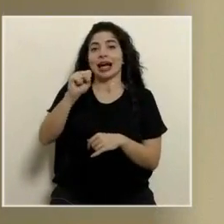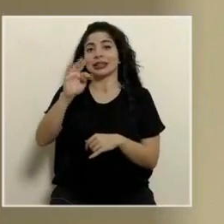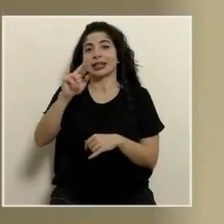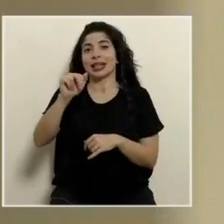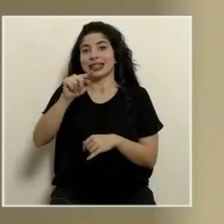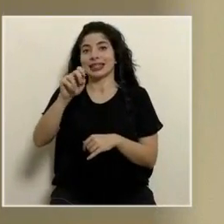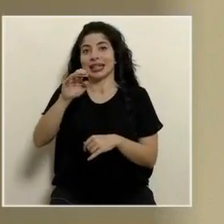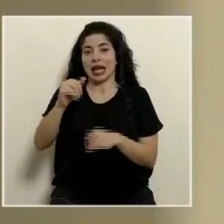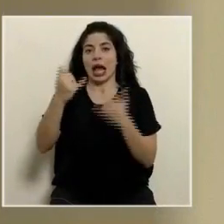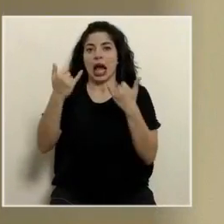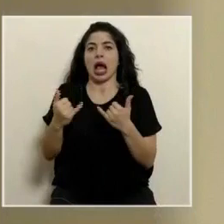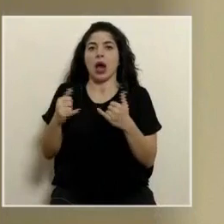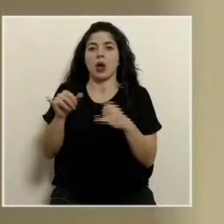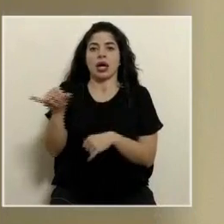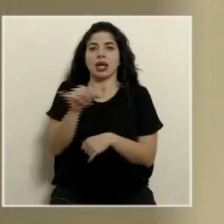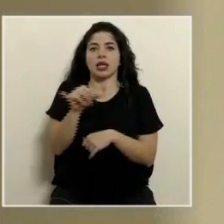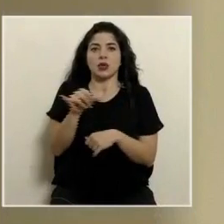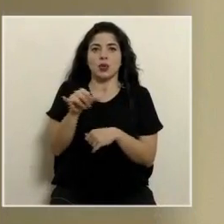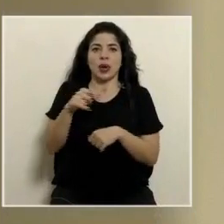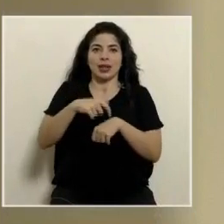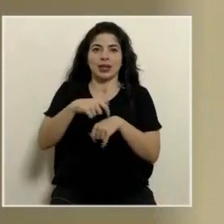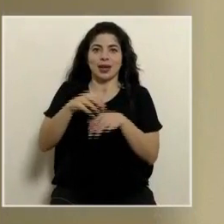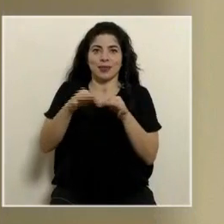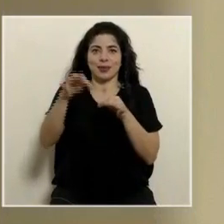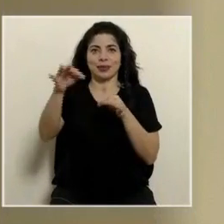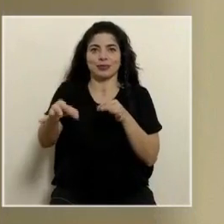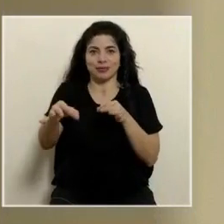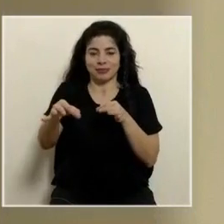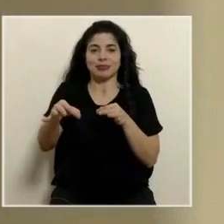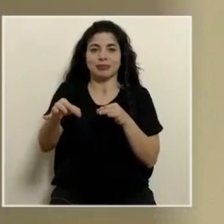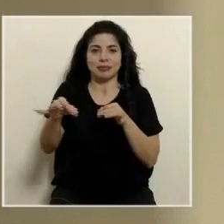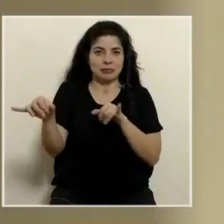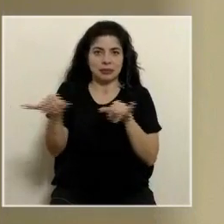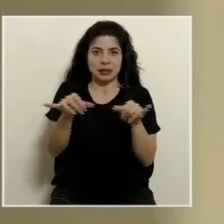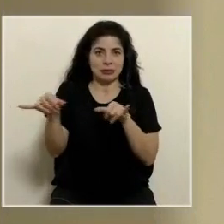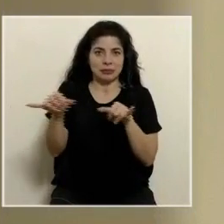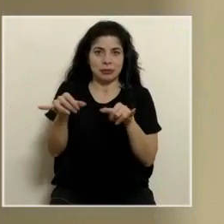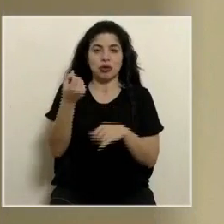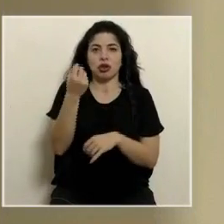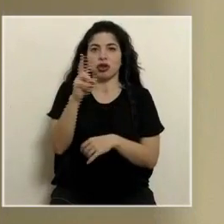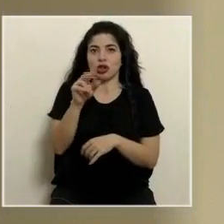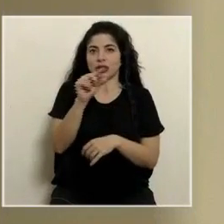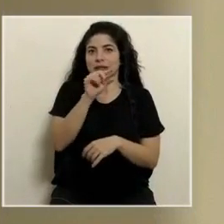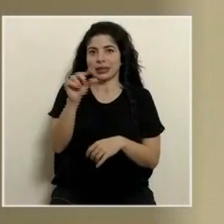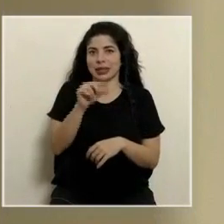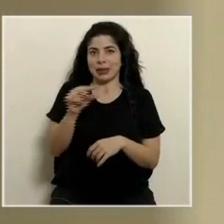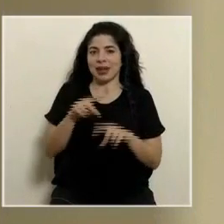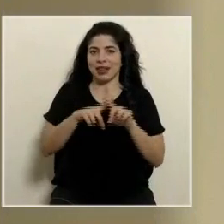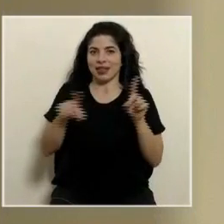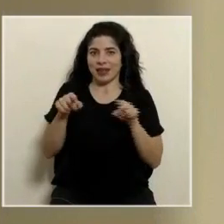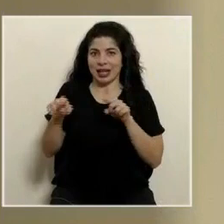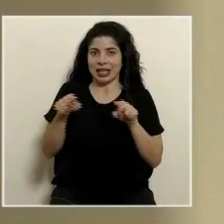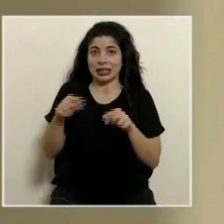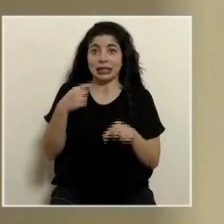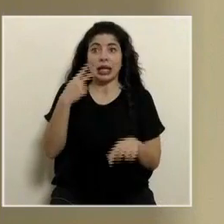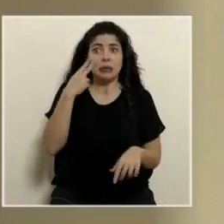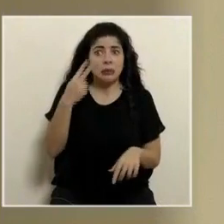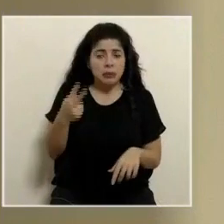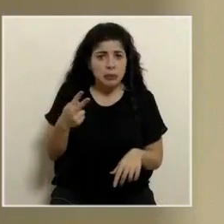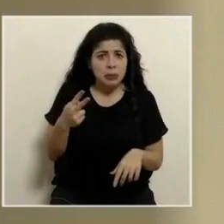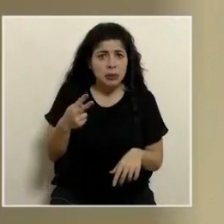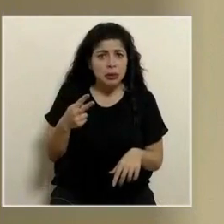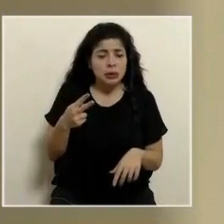ahora equiparadas en la gran mayoría de la población con 12 semanas de diferencia. Se ha visto que